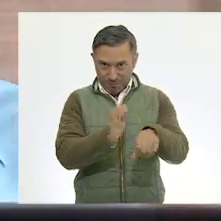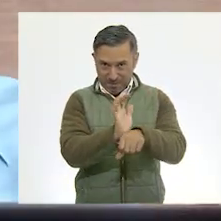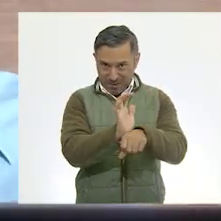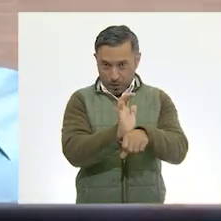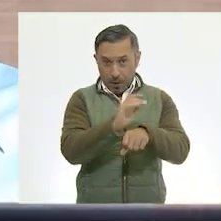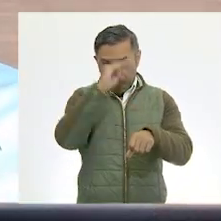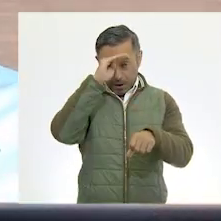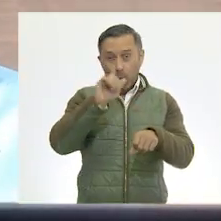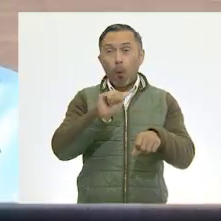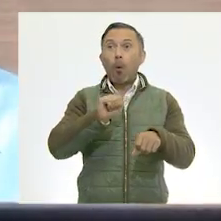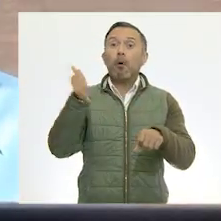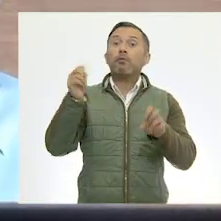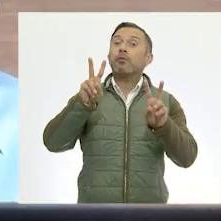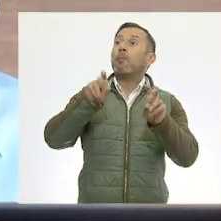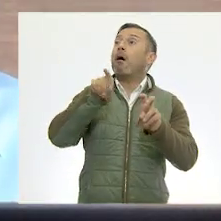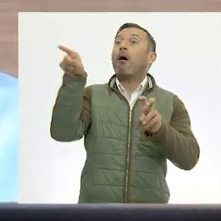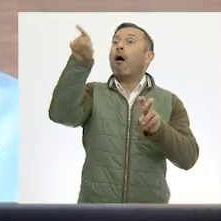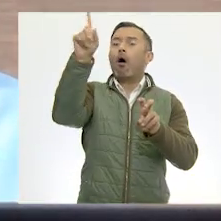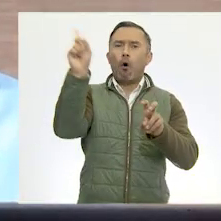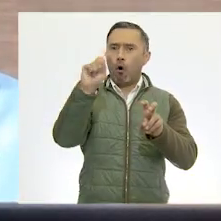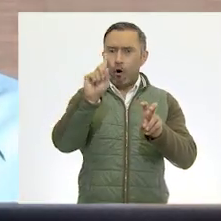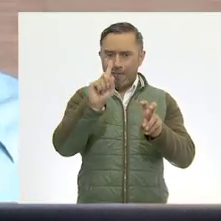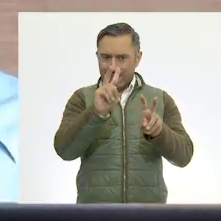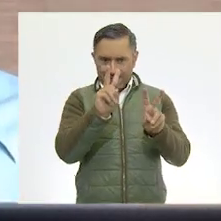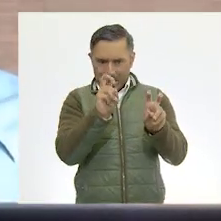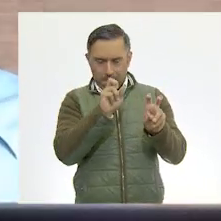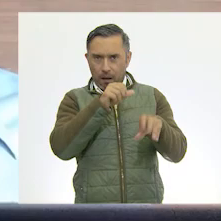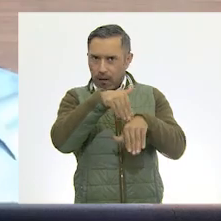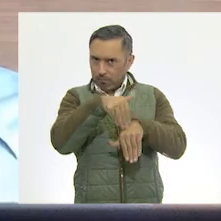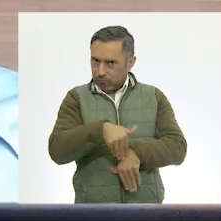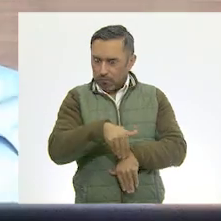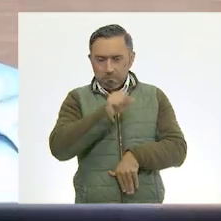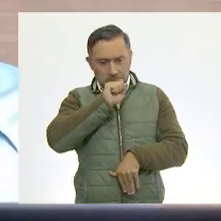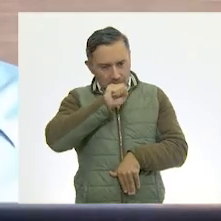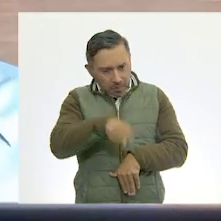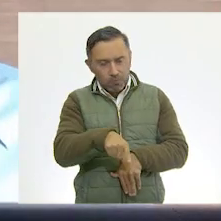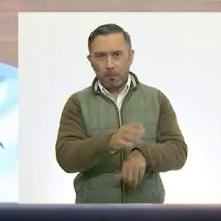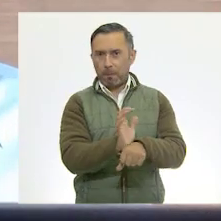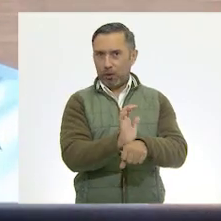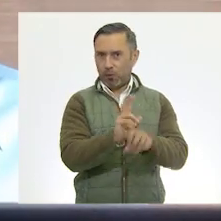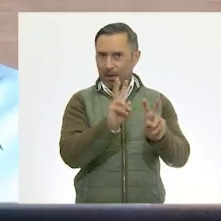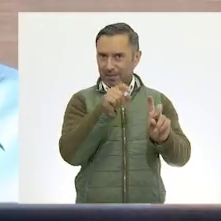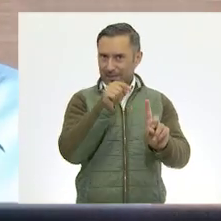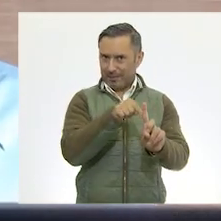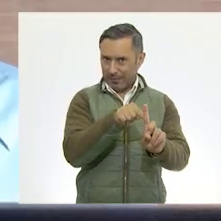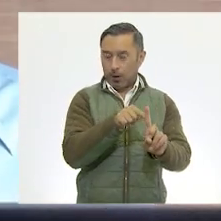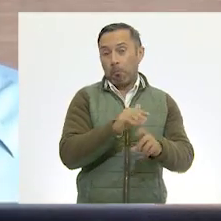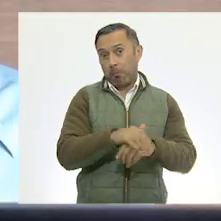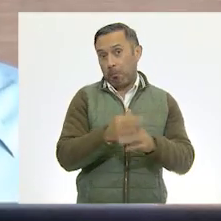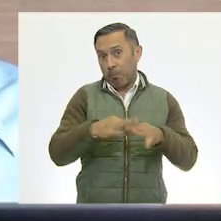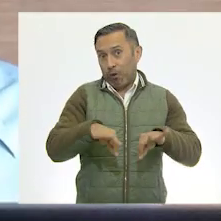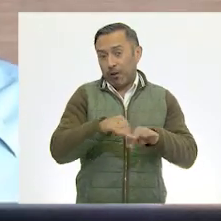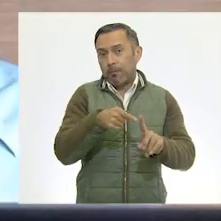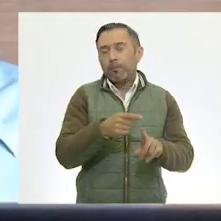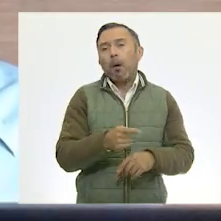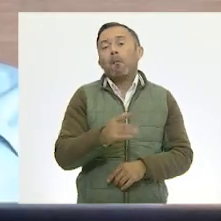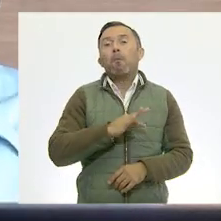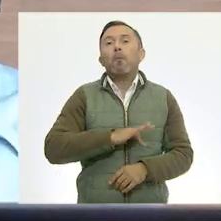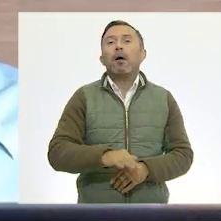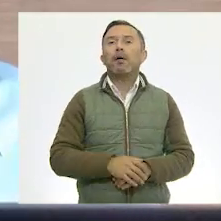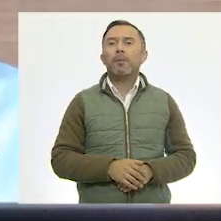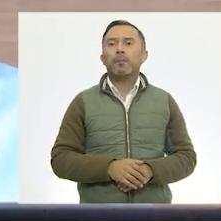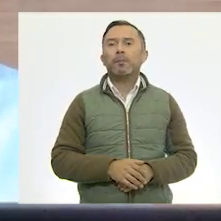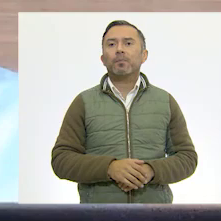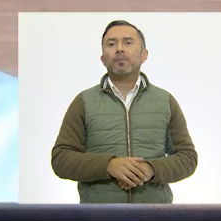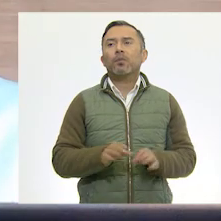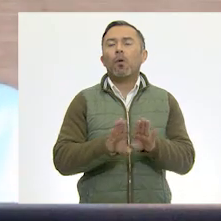algo que no está, sino que es parte central y medular de este trabajo. Podemos también empezar a elaborar